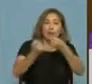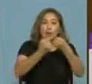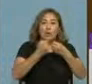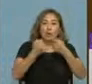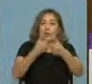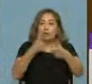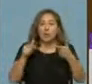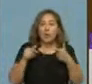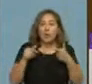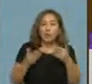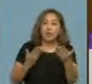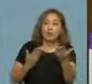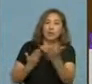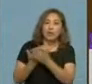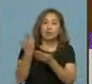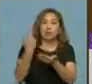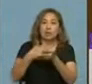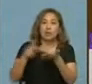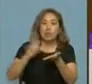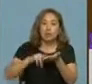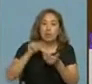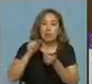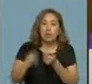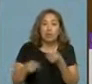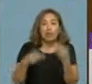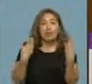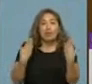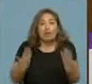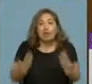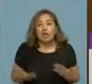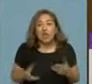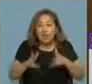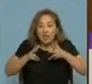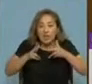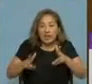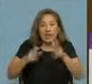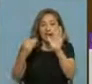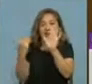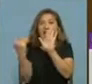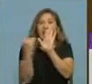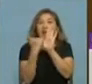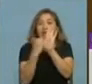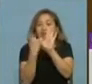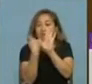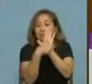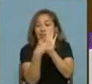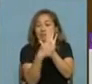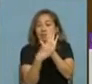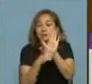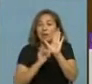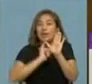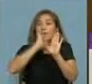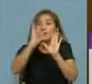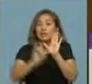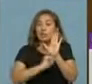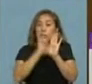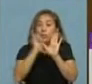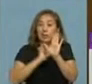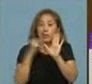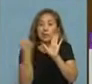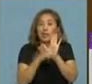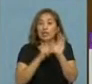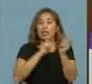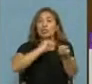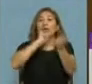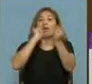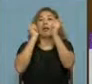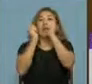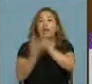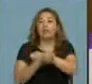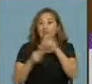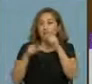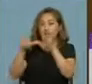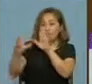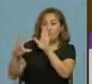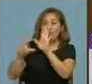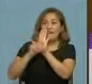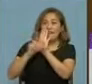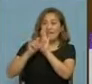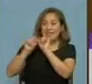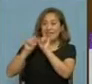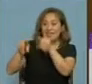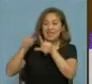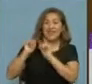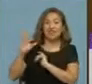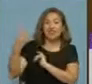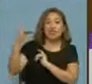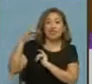pedimos que taxativamente lo digan y lo expliquen, así que ellos están modificando ese artículo y es